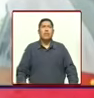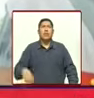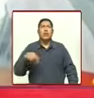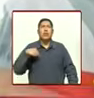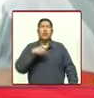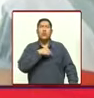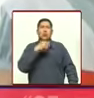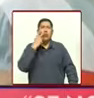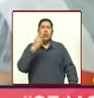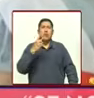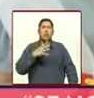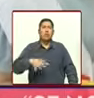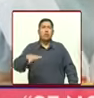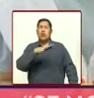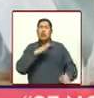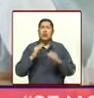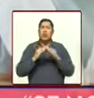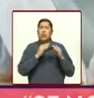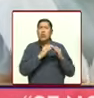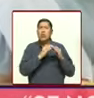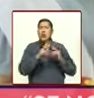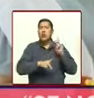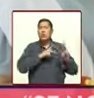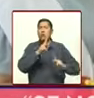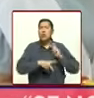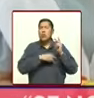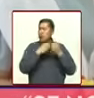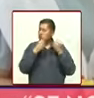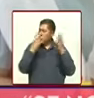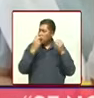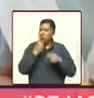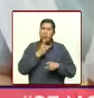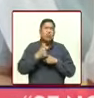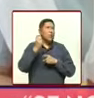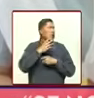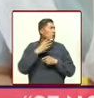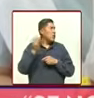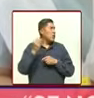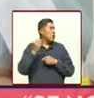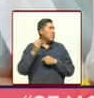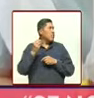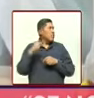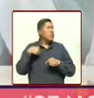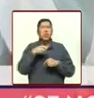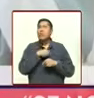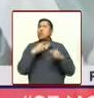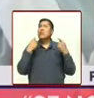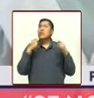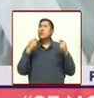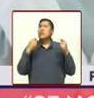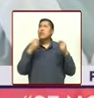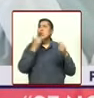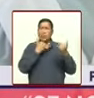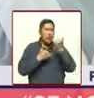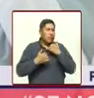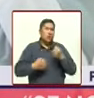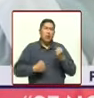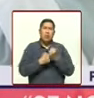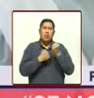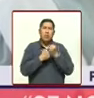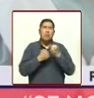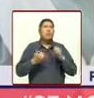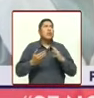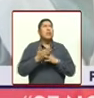Hemos visto también en la zona urbana que también la población está siendo bastante afectada. Entonces estamos tratando de coadyuvar